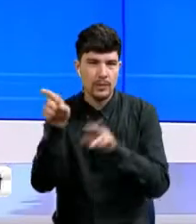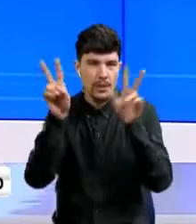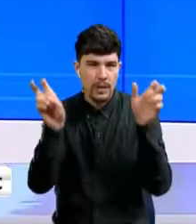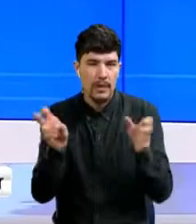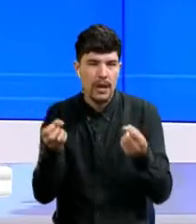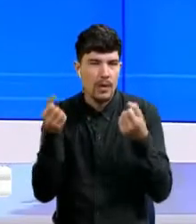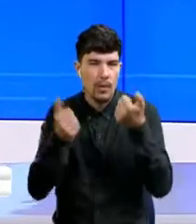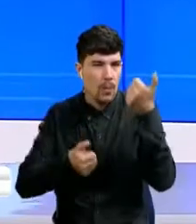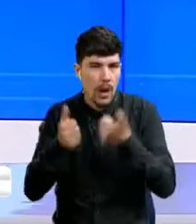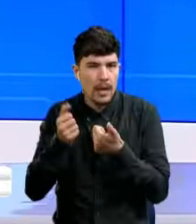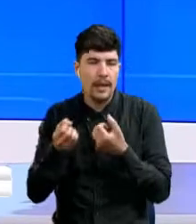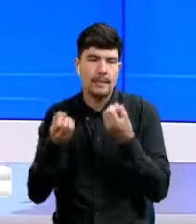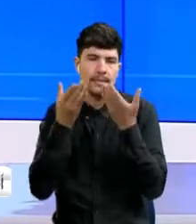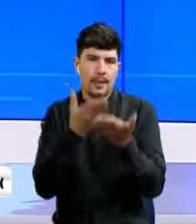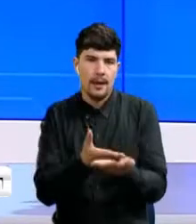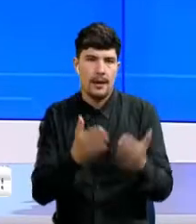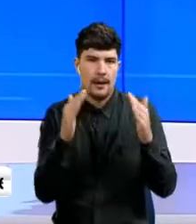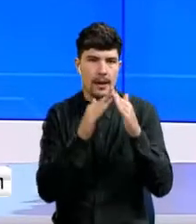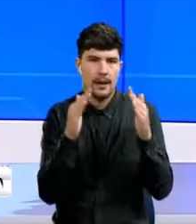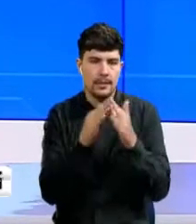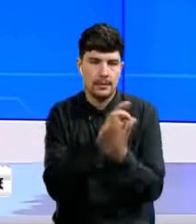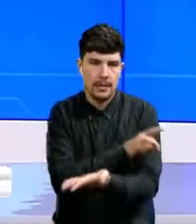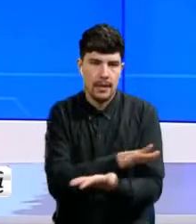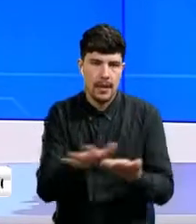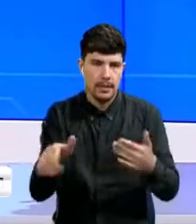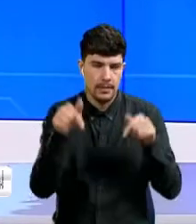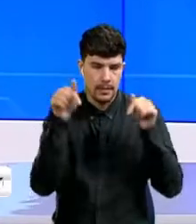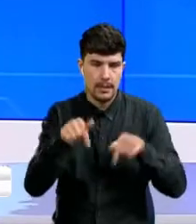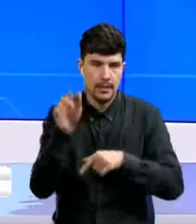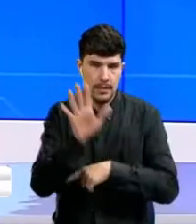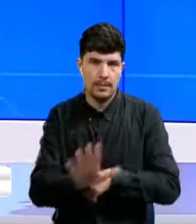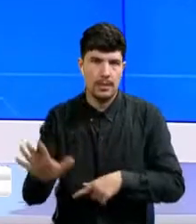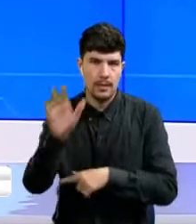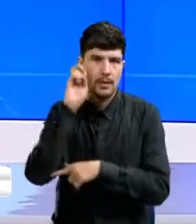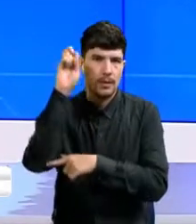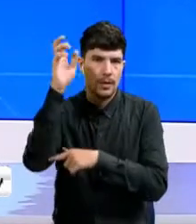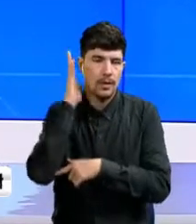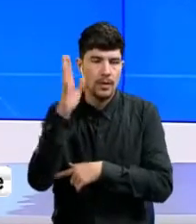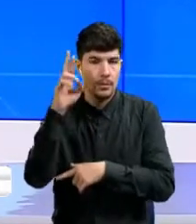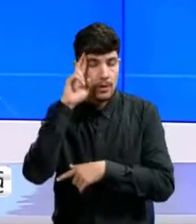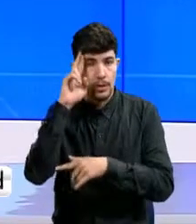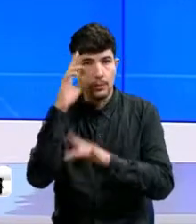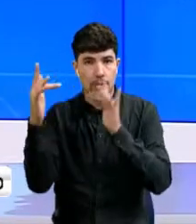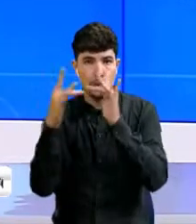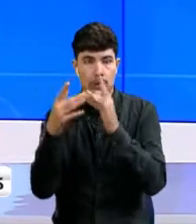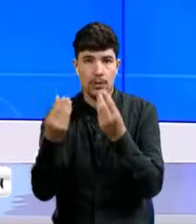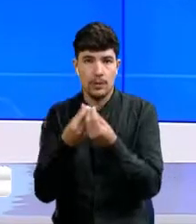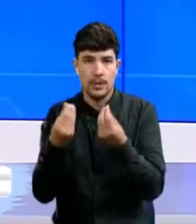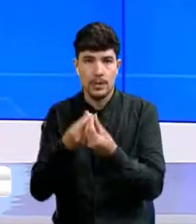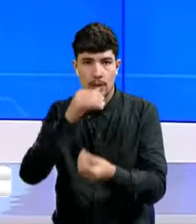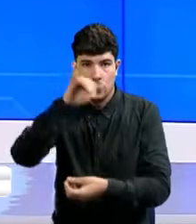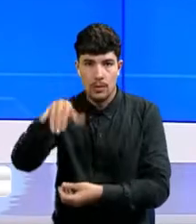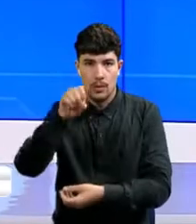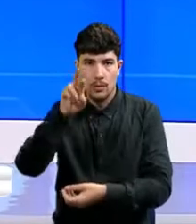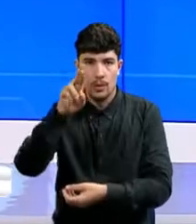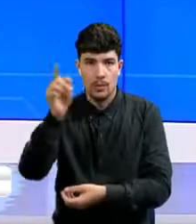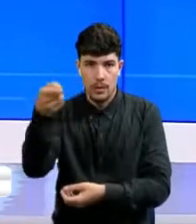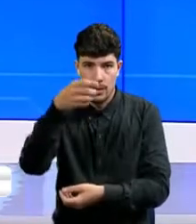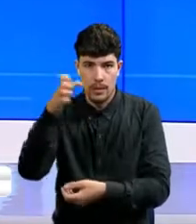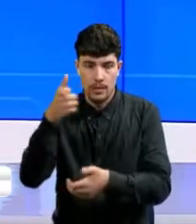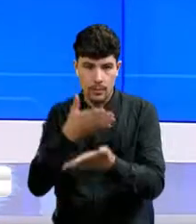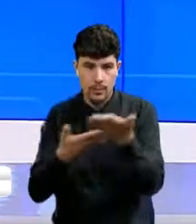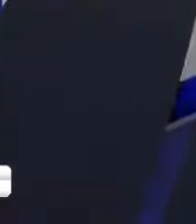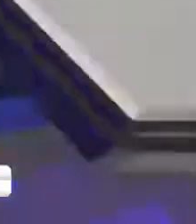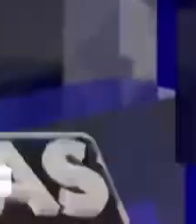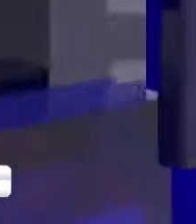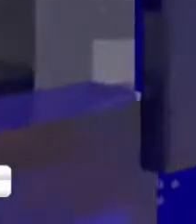entrega de viviendas de interés gratuito en todo el departamento de Norte de Santander. Por eso vamos a hacer contacto con nuestro compañero Jorge Colmenares. Jorge, muy buenas tardes y adelante con